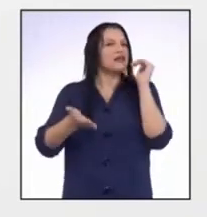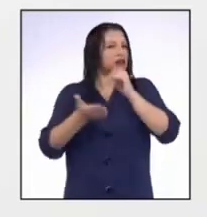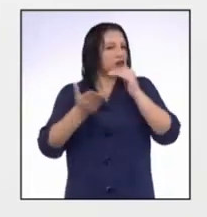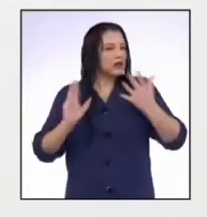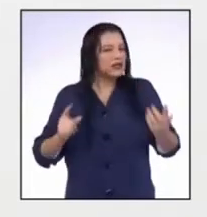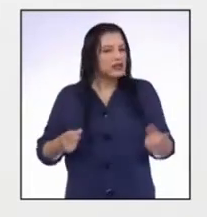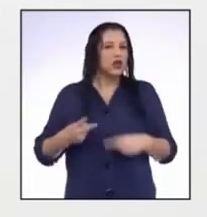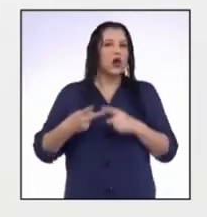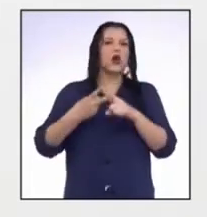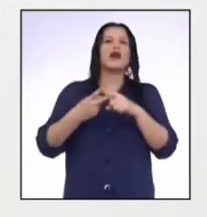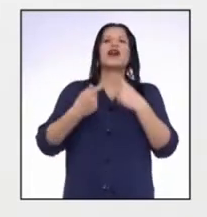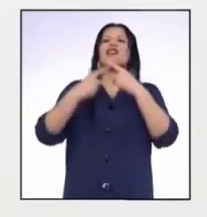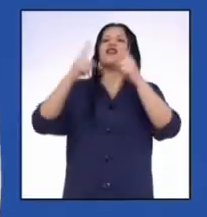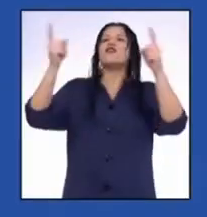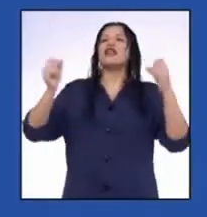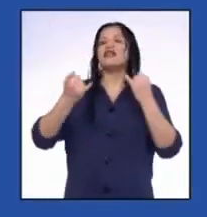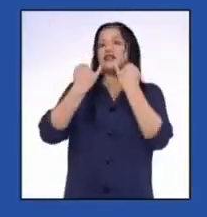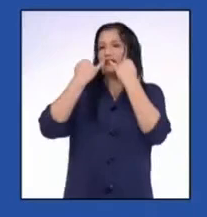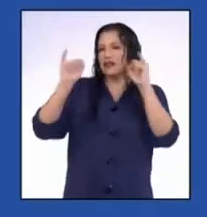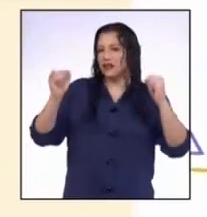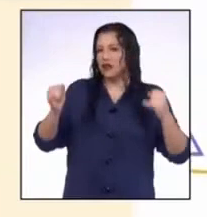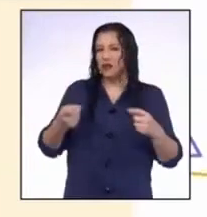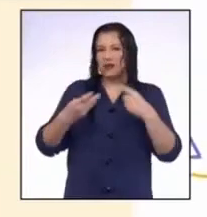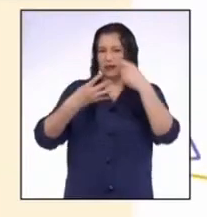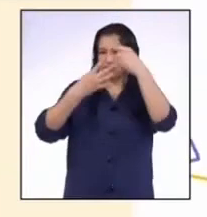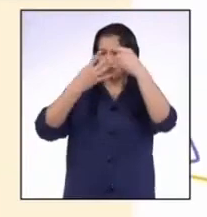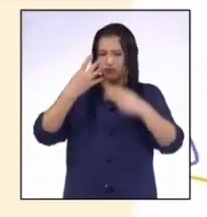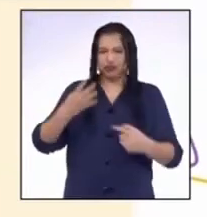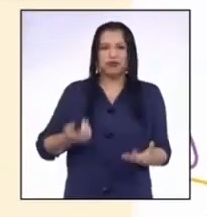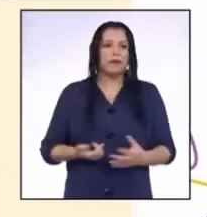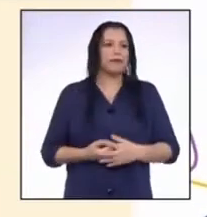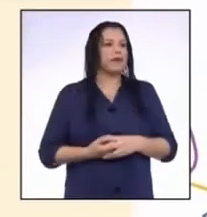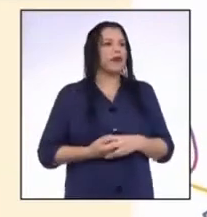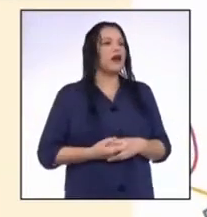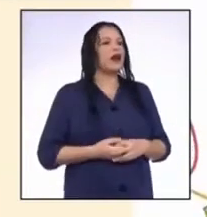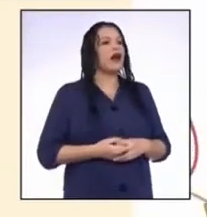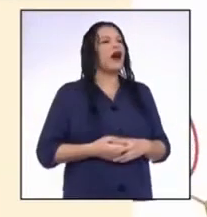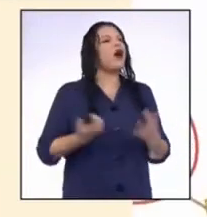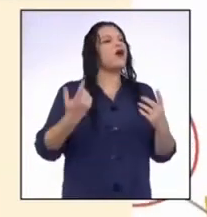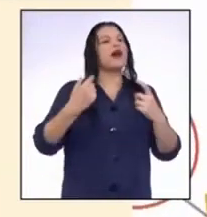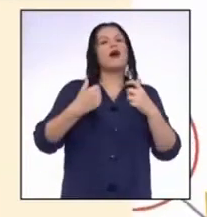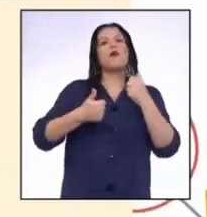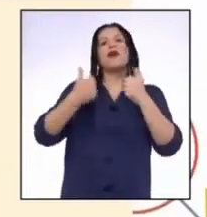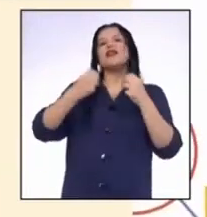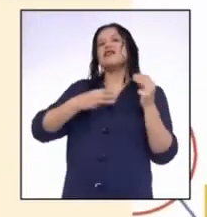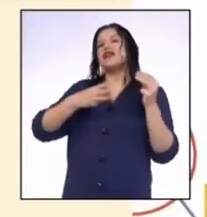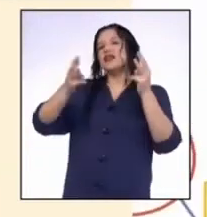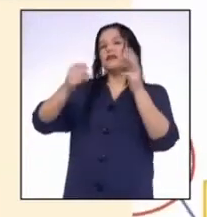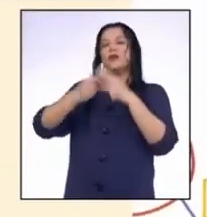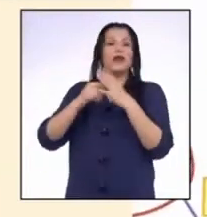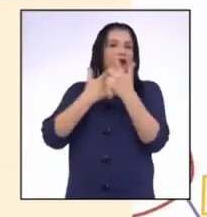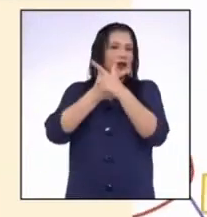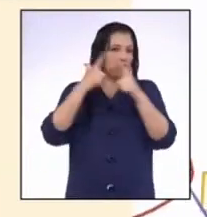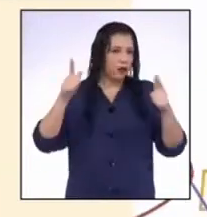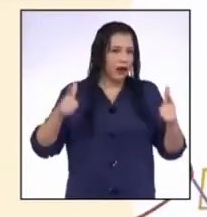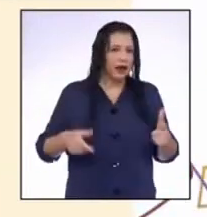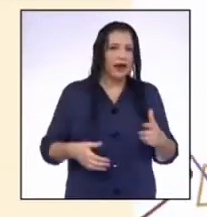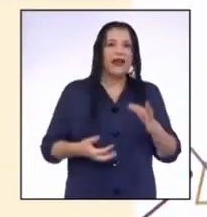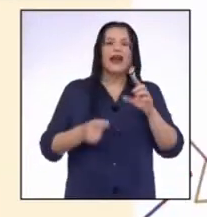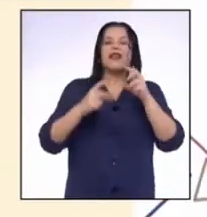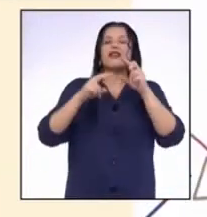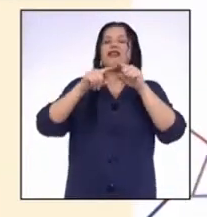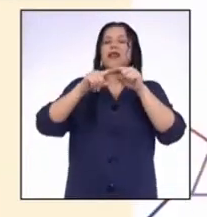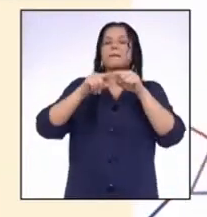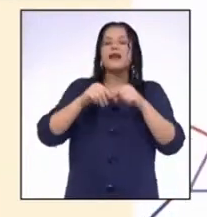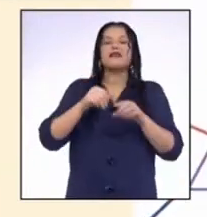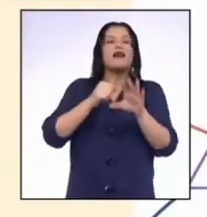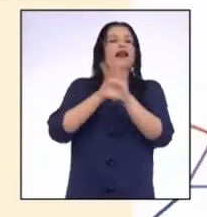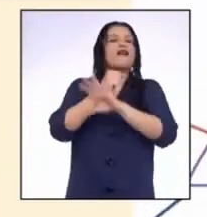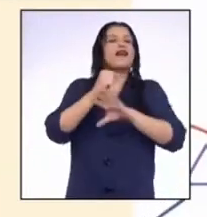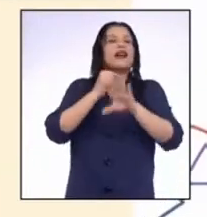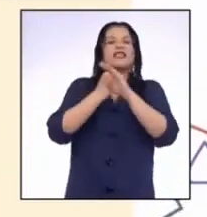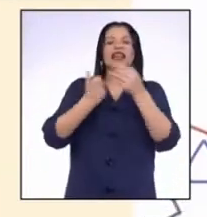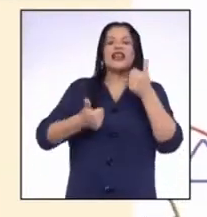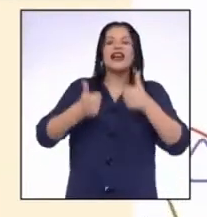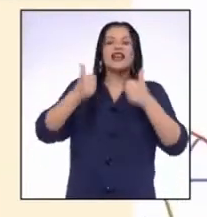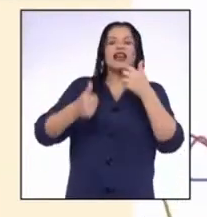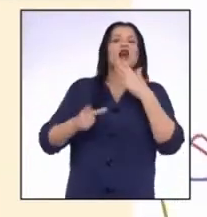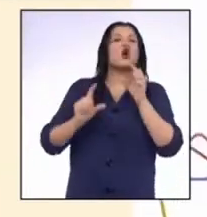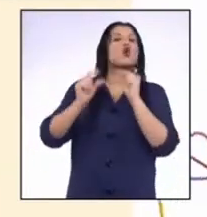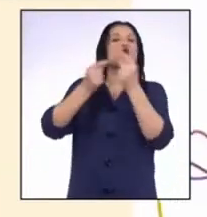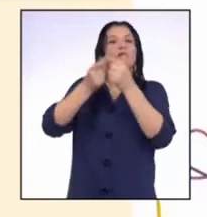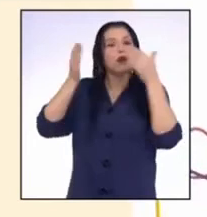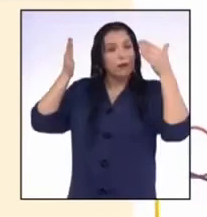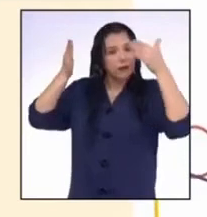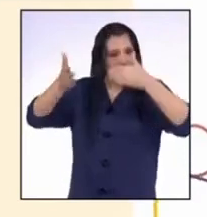diversidad lingüística, etc. ¿Tipo de lenguaje? Con base en nuestro destinatario procedemos a elegir el tipo